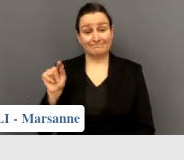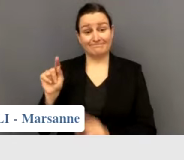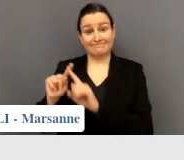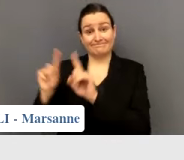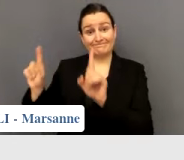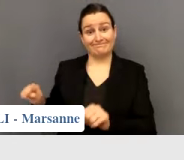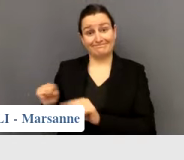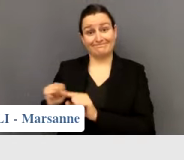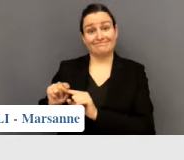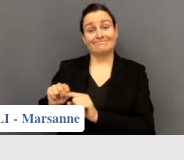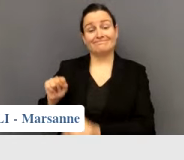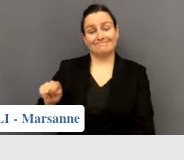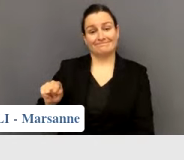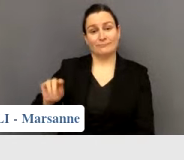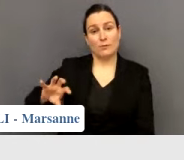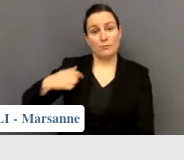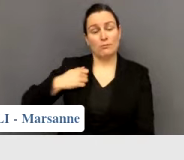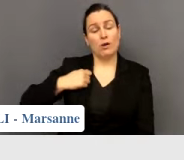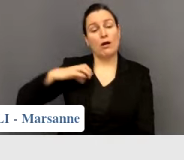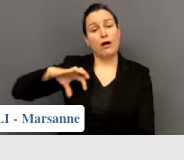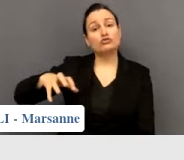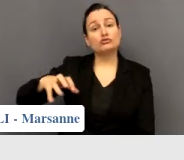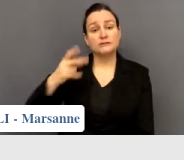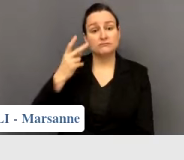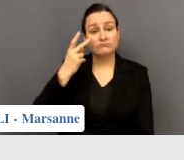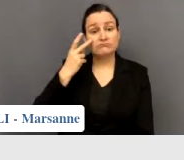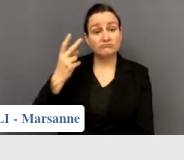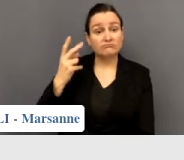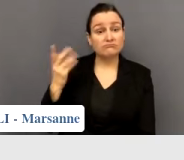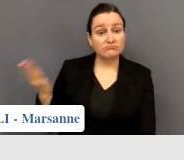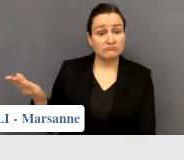de las personas que están integradas al programa, en un total de